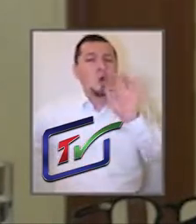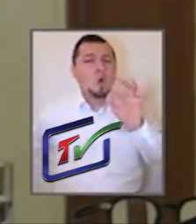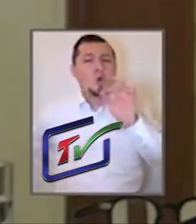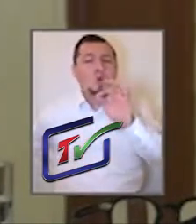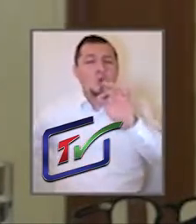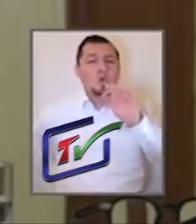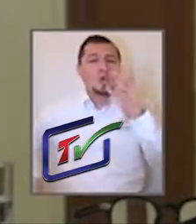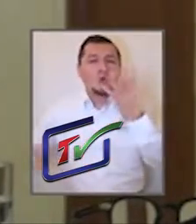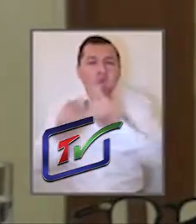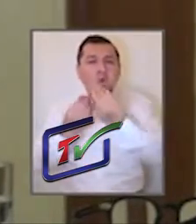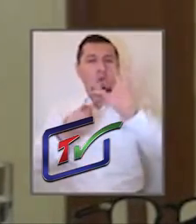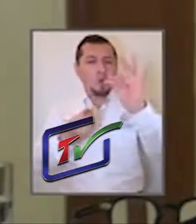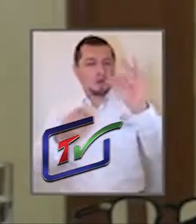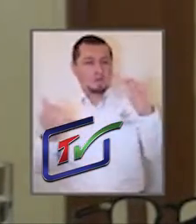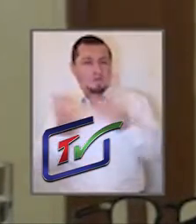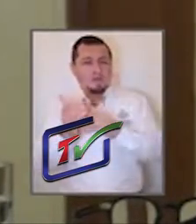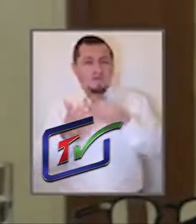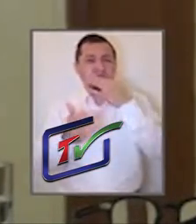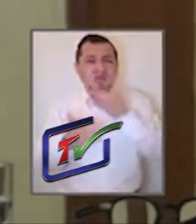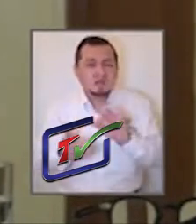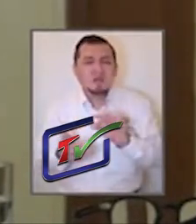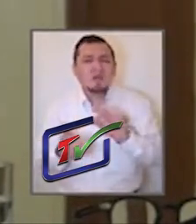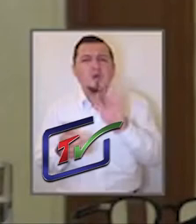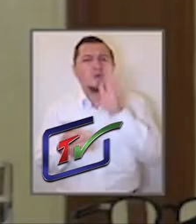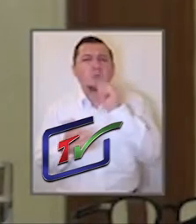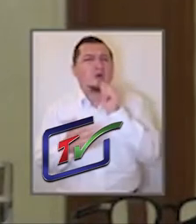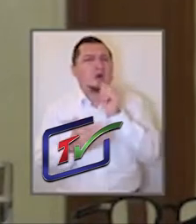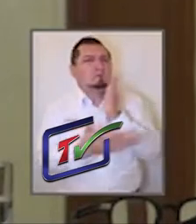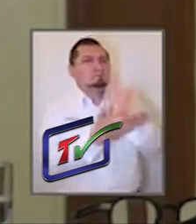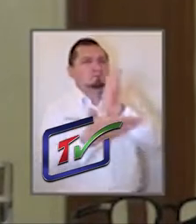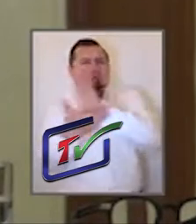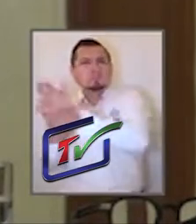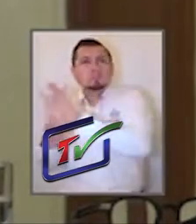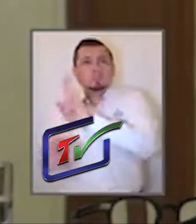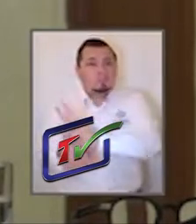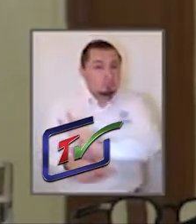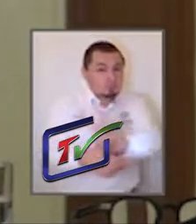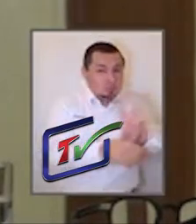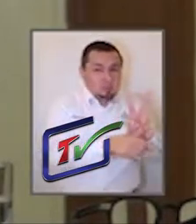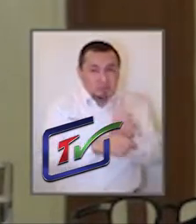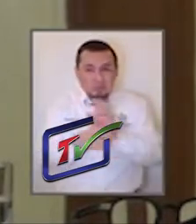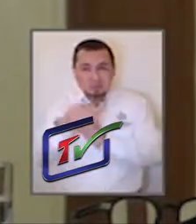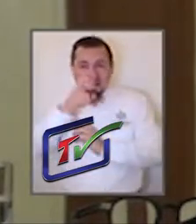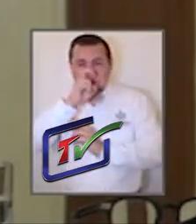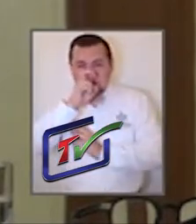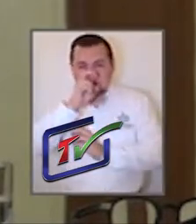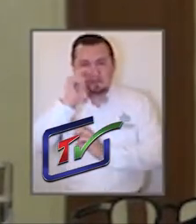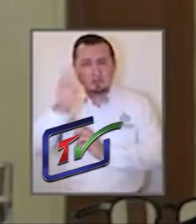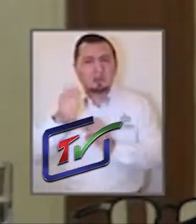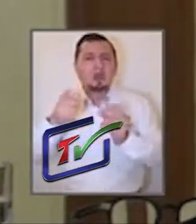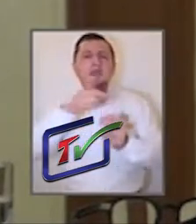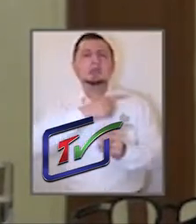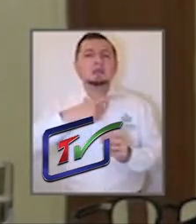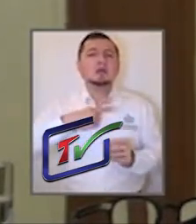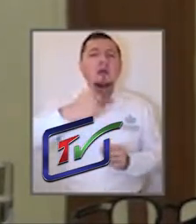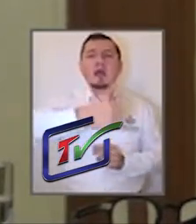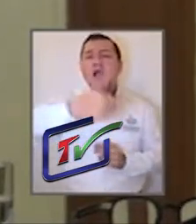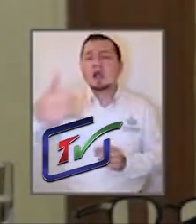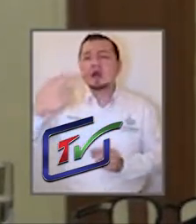¿Cómo controlamos 40,000 fiestas en el municipio? O sea, es imposible. Entonces, empecemos por